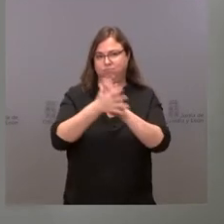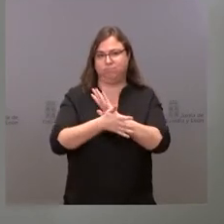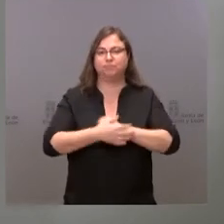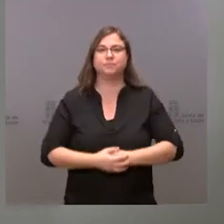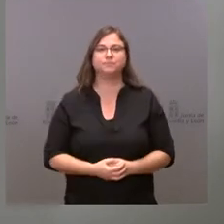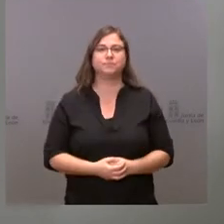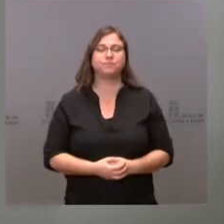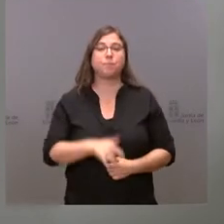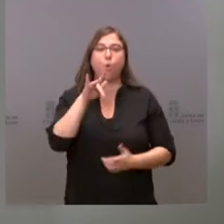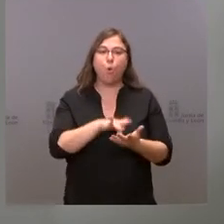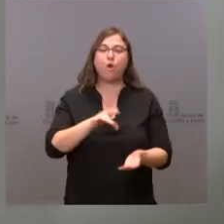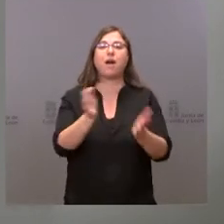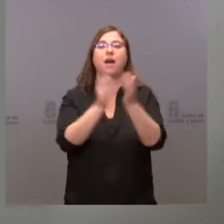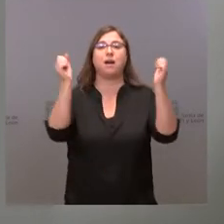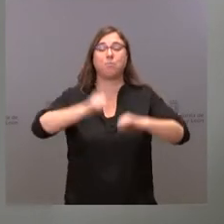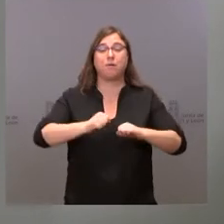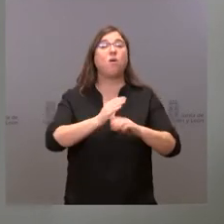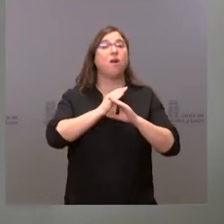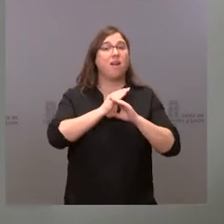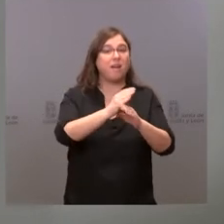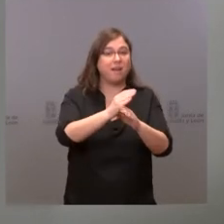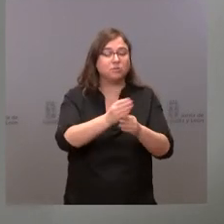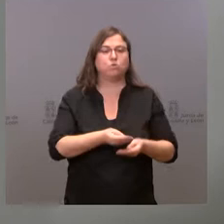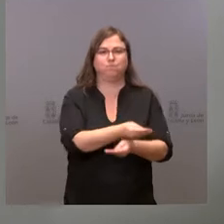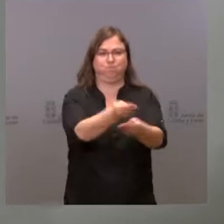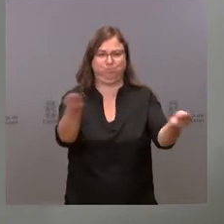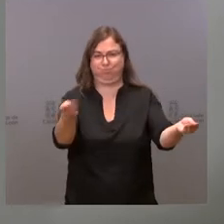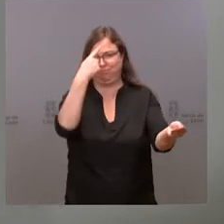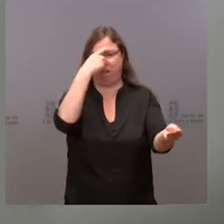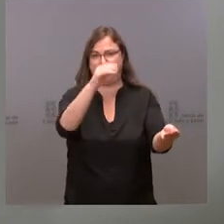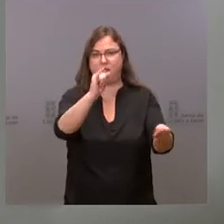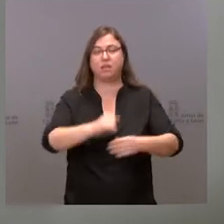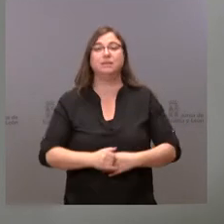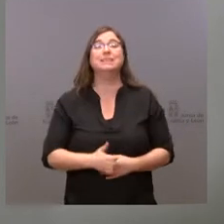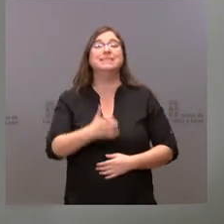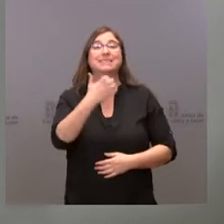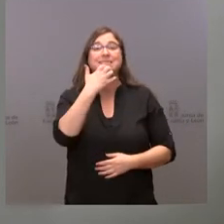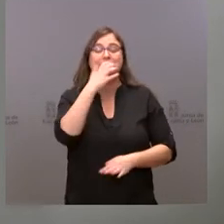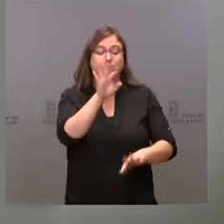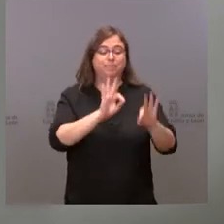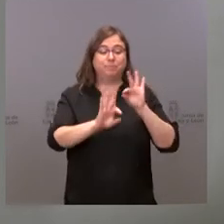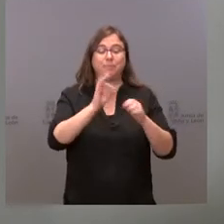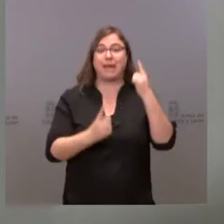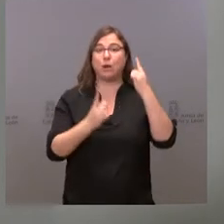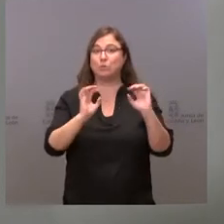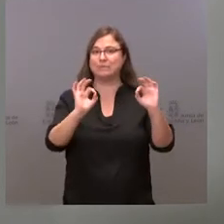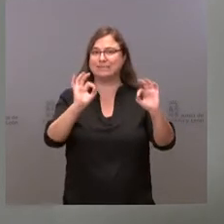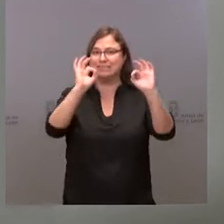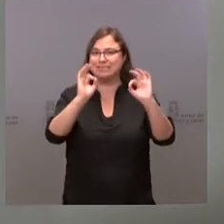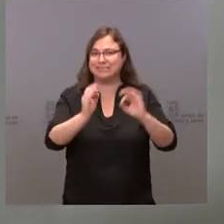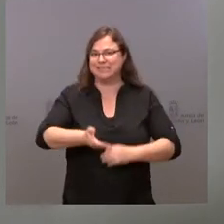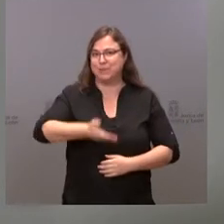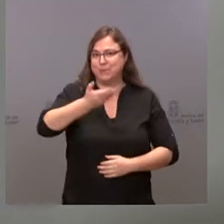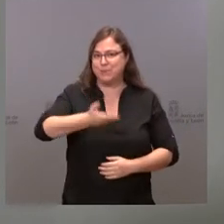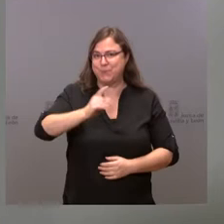aprobado y el resto de ustedes en la documentación que se les entrega quizás si tuviéramos que señalar algunos asuntos especialmente más señalados